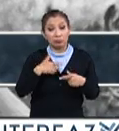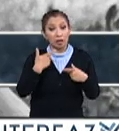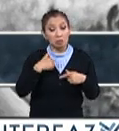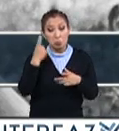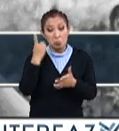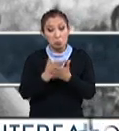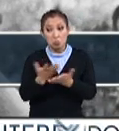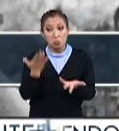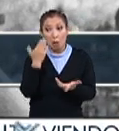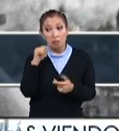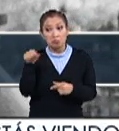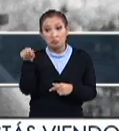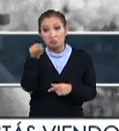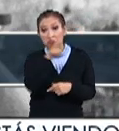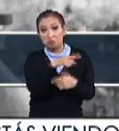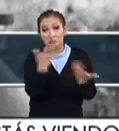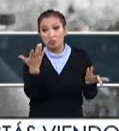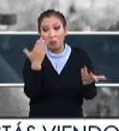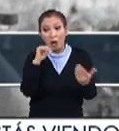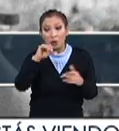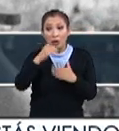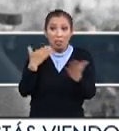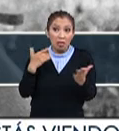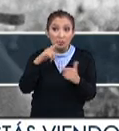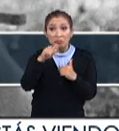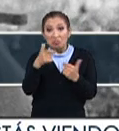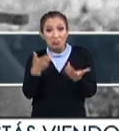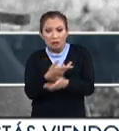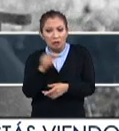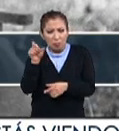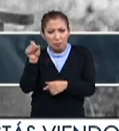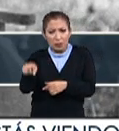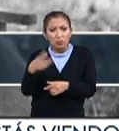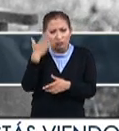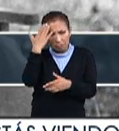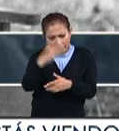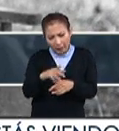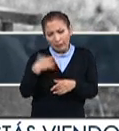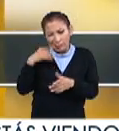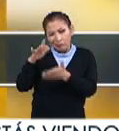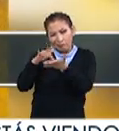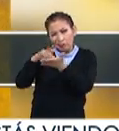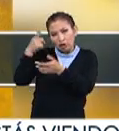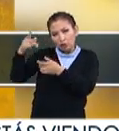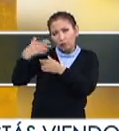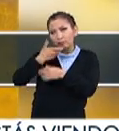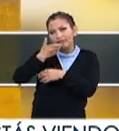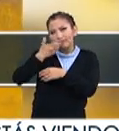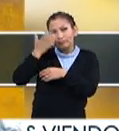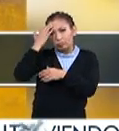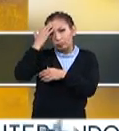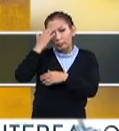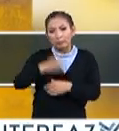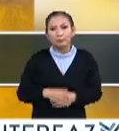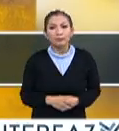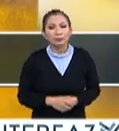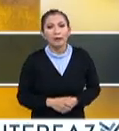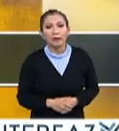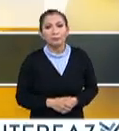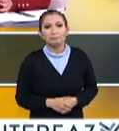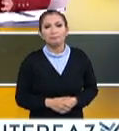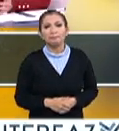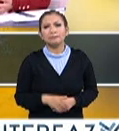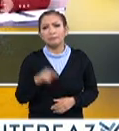personaje único, o sea, no parece que no tiene antes ni después, aunque sí todos abrevan de su tradición, ¿no? Claro.